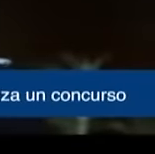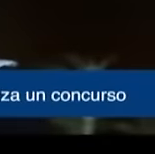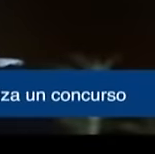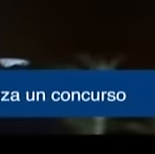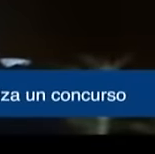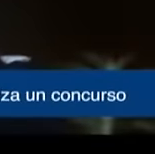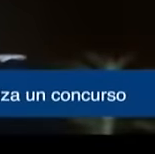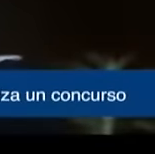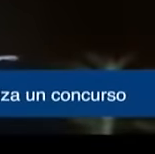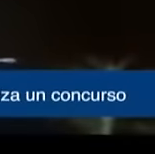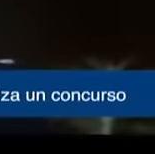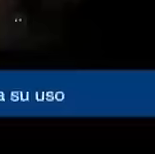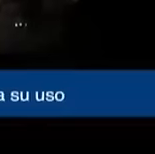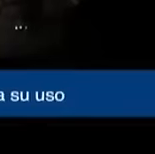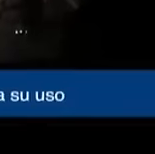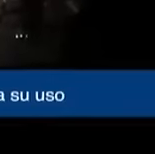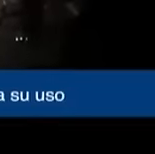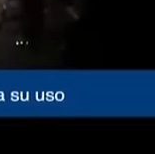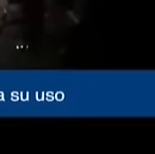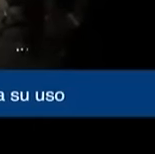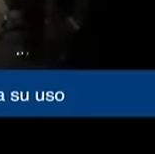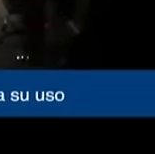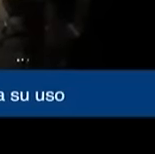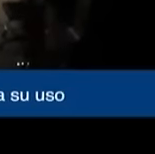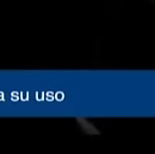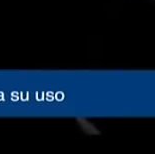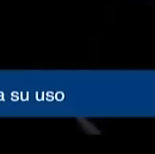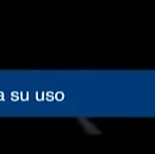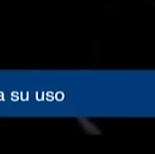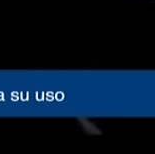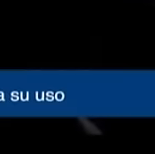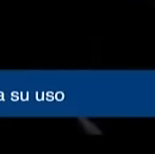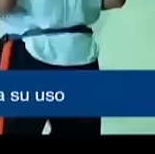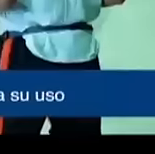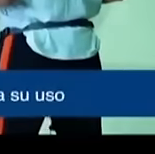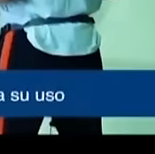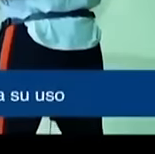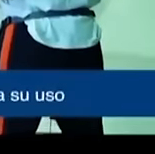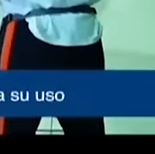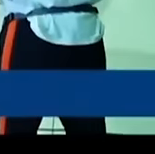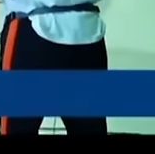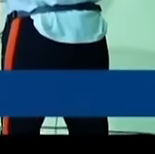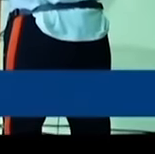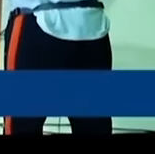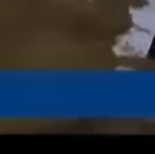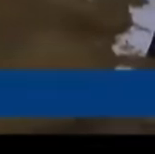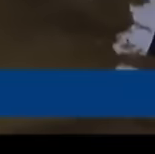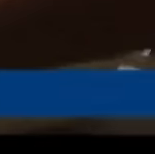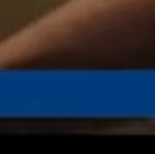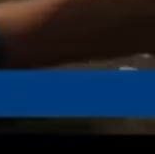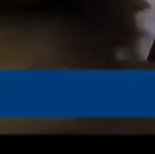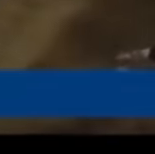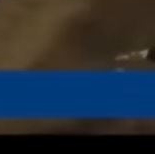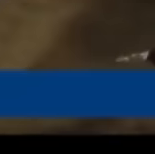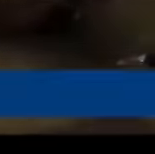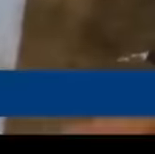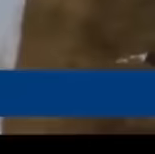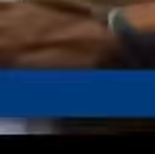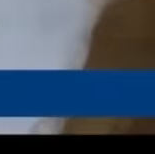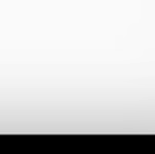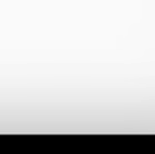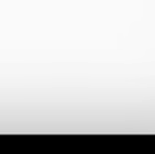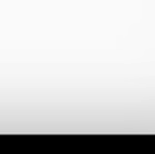del país, se realiza un concurso público de frecuencias, que dará legitimidad a su uso y permitirá un control ciudadano.